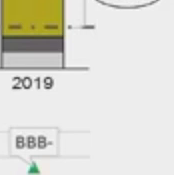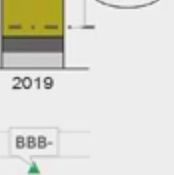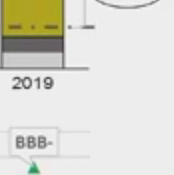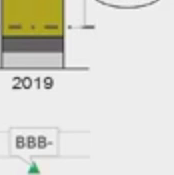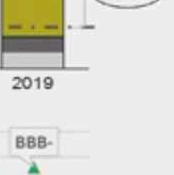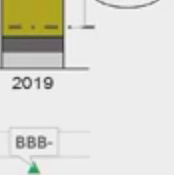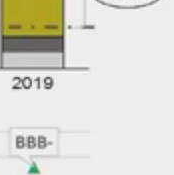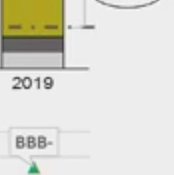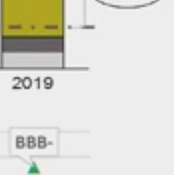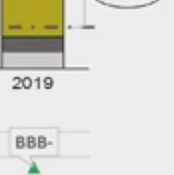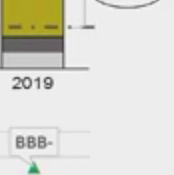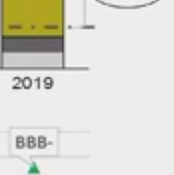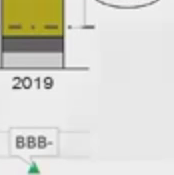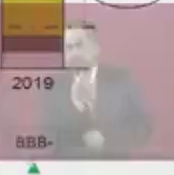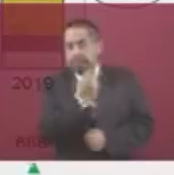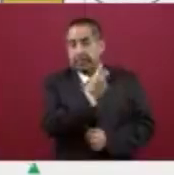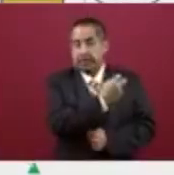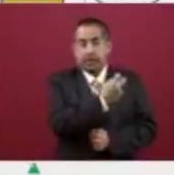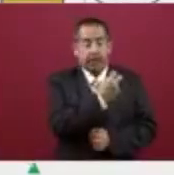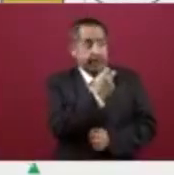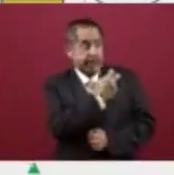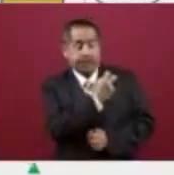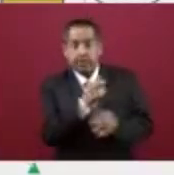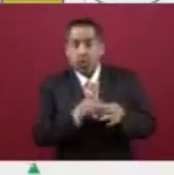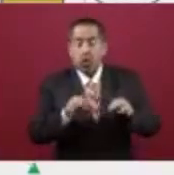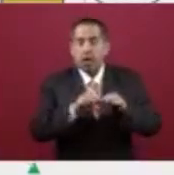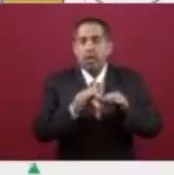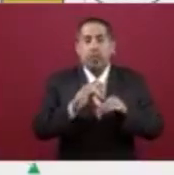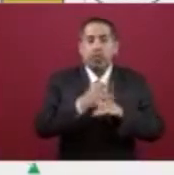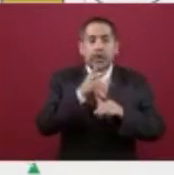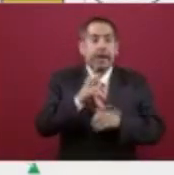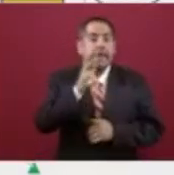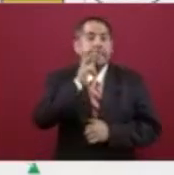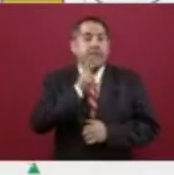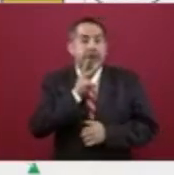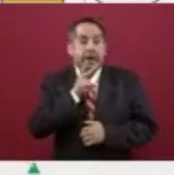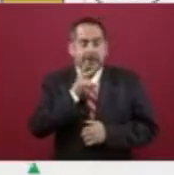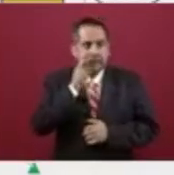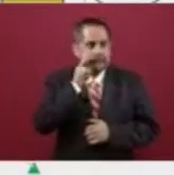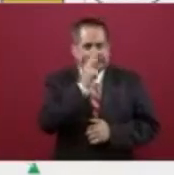vemos la inversión de Pemex en función de los pozos